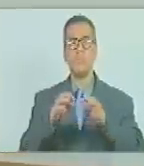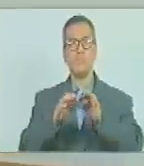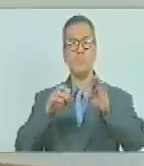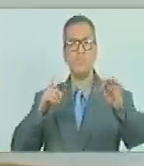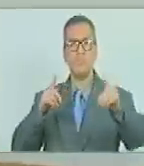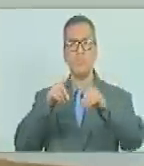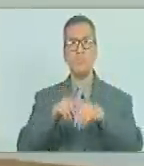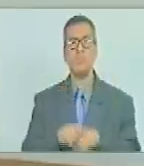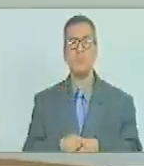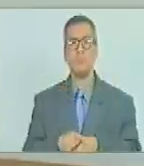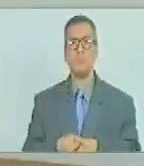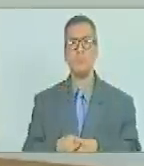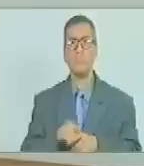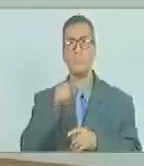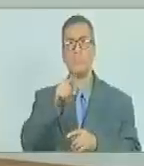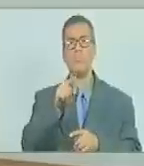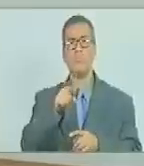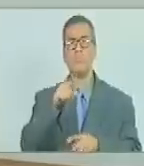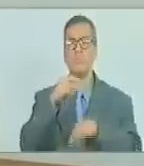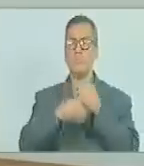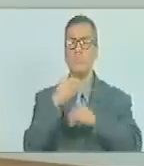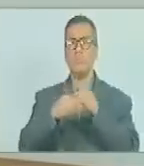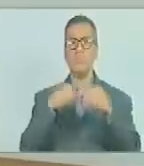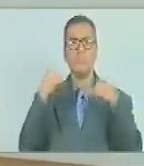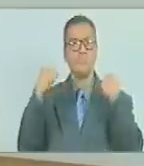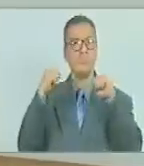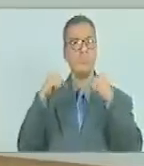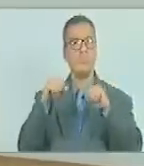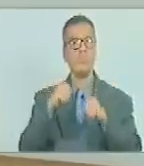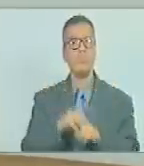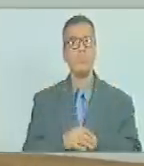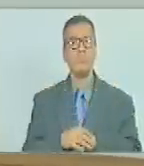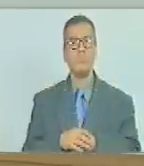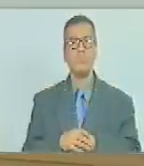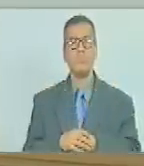distanciamiento de estas prácticas.